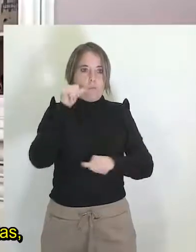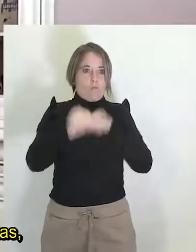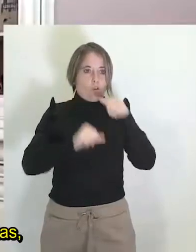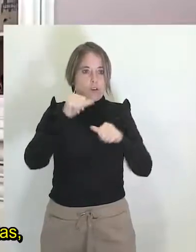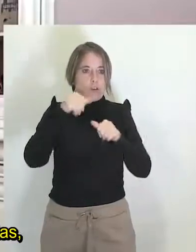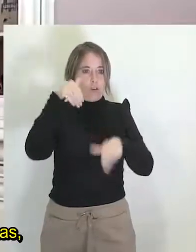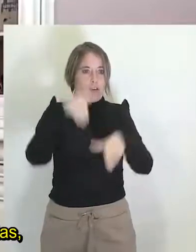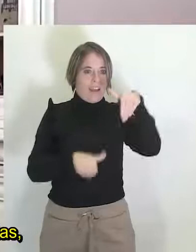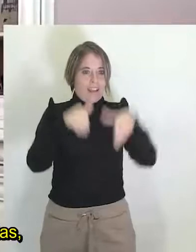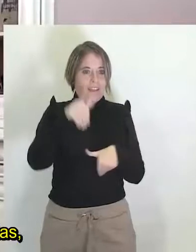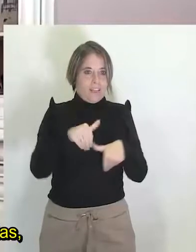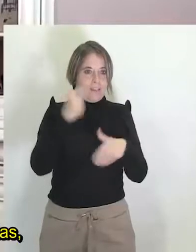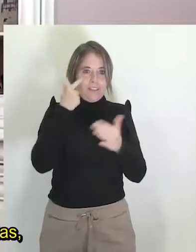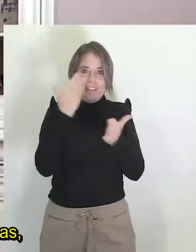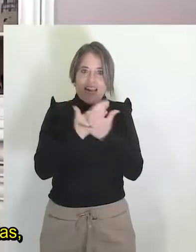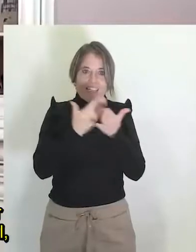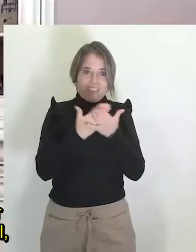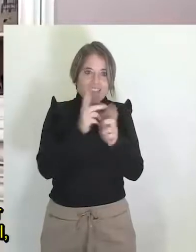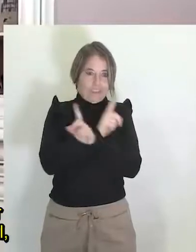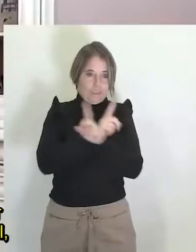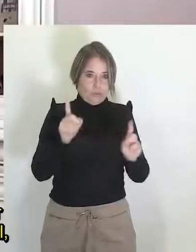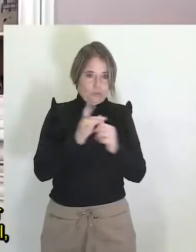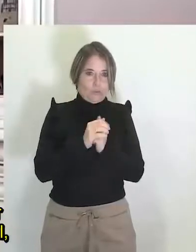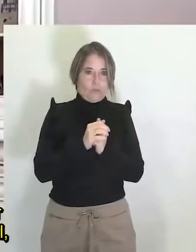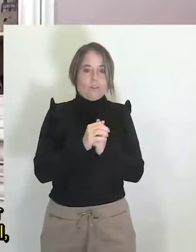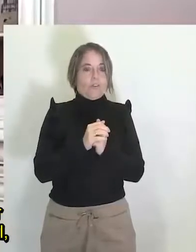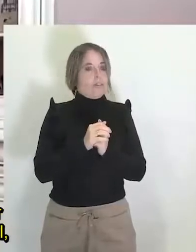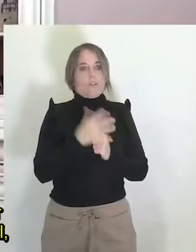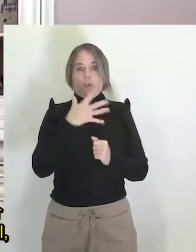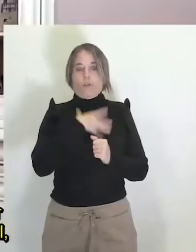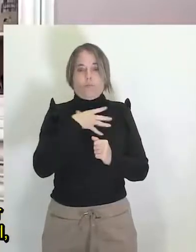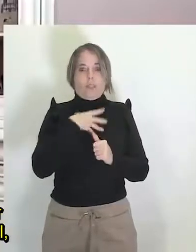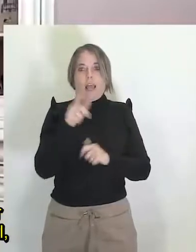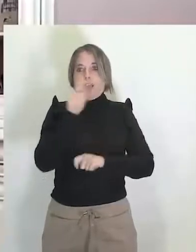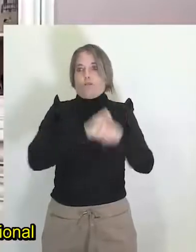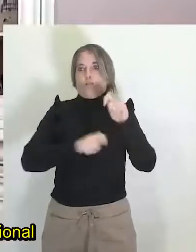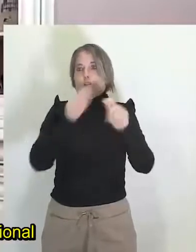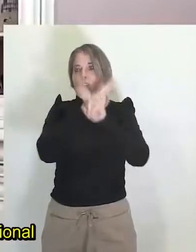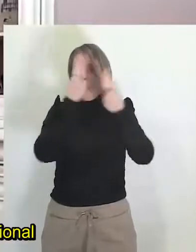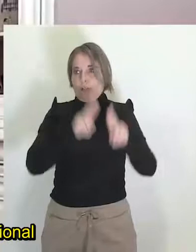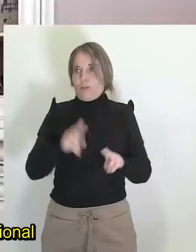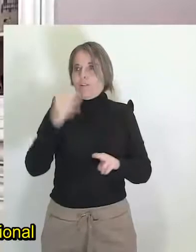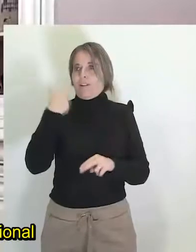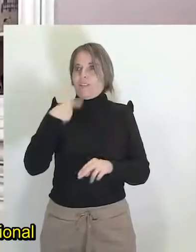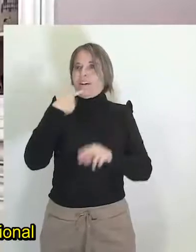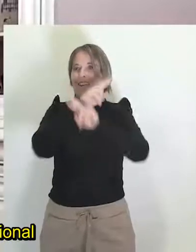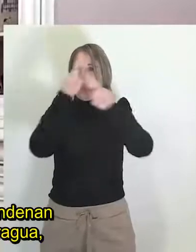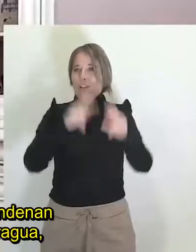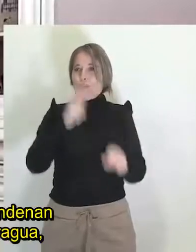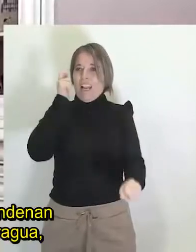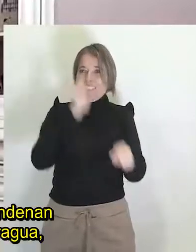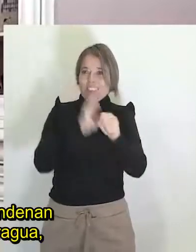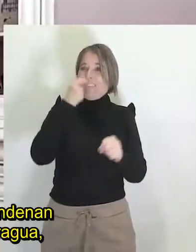estas elecciones que se van a dar no son garantistas, tampoco se puede permitir la observación internacional, a pesar de que a nivel internacional haya